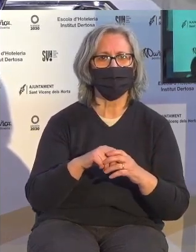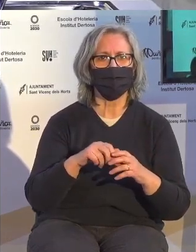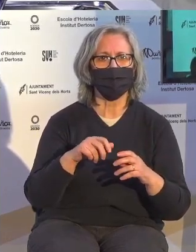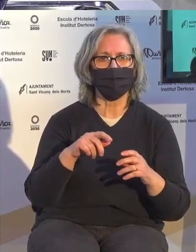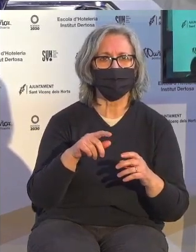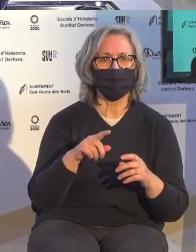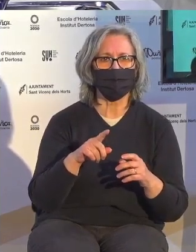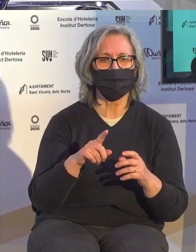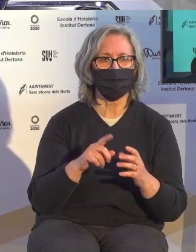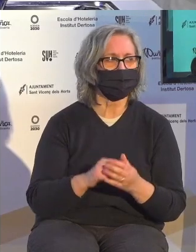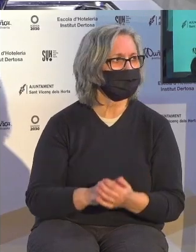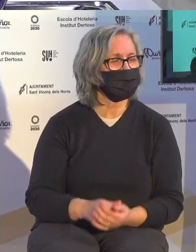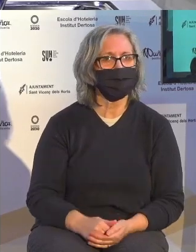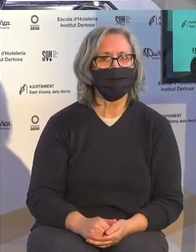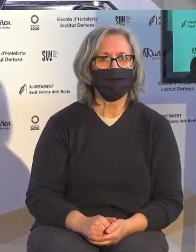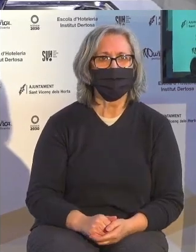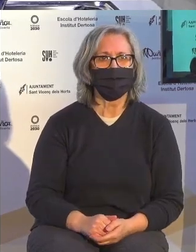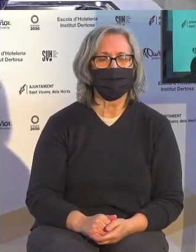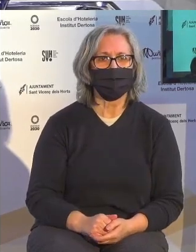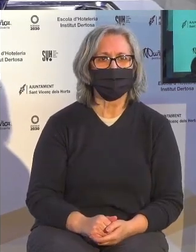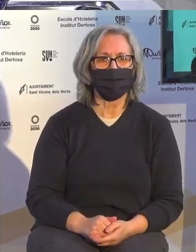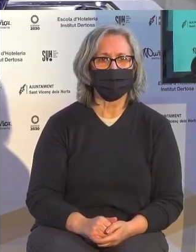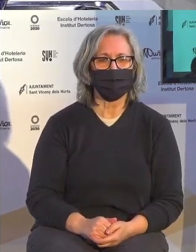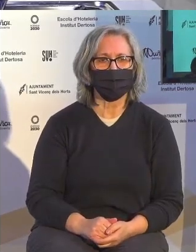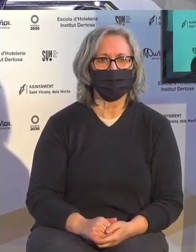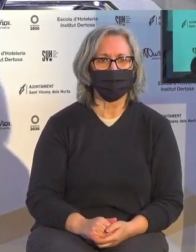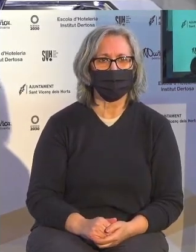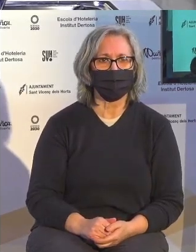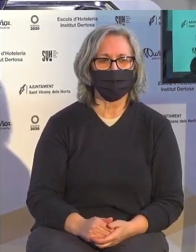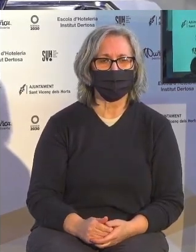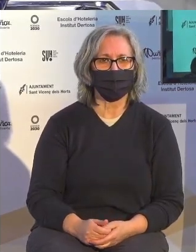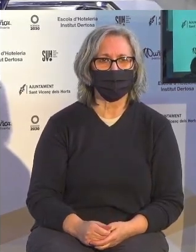y creo que tenemos que esperar un poquito más